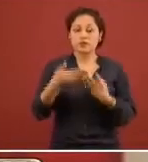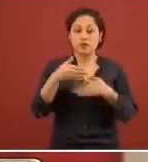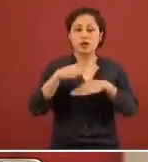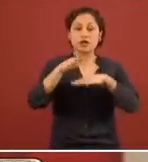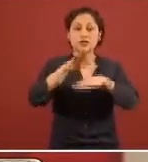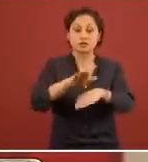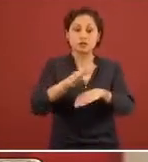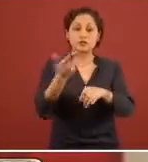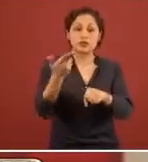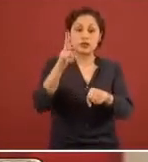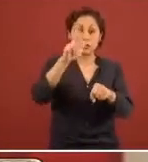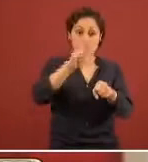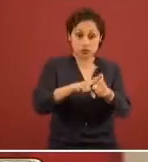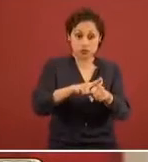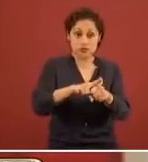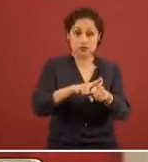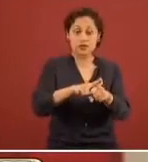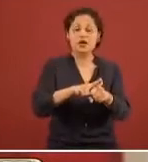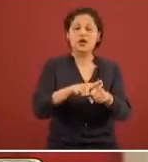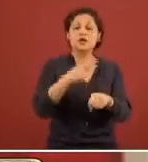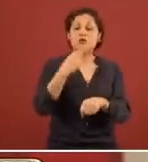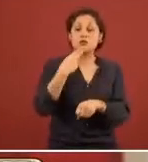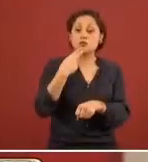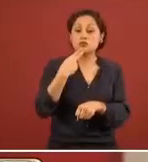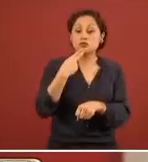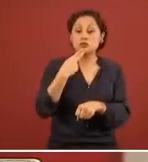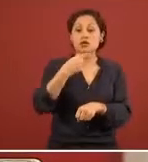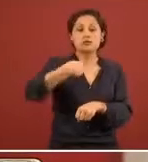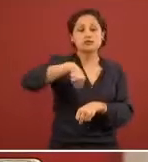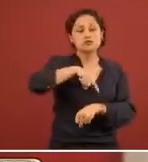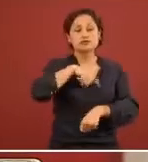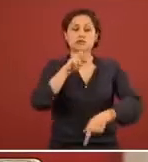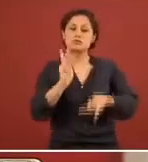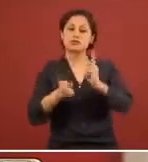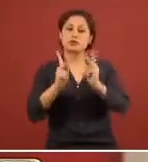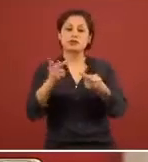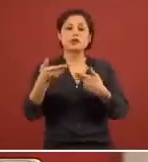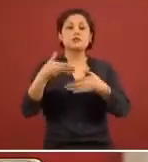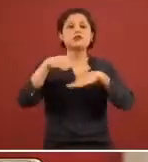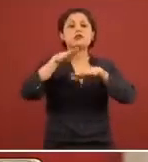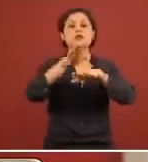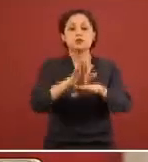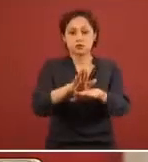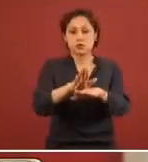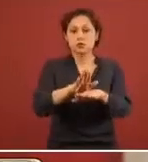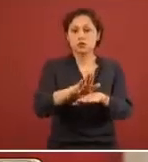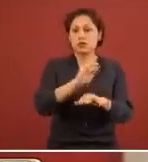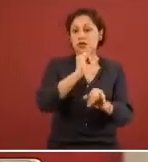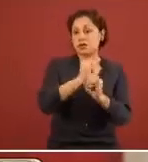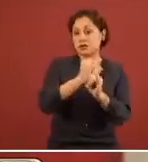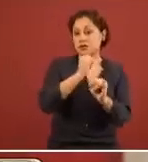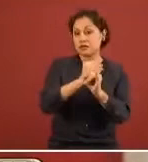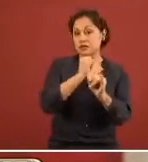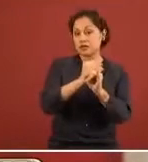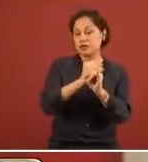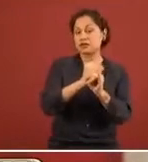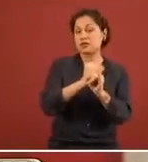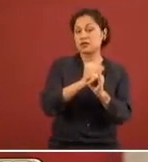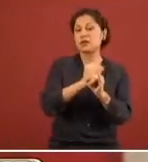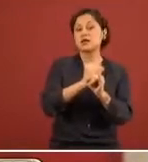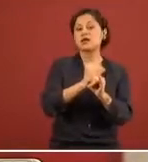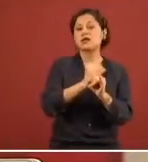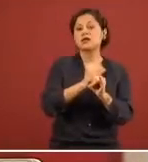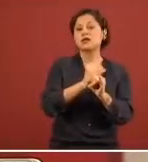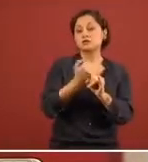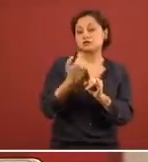utilización hospitalaria, específicamente a lo que nos referimos fue a una plataforma informática que el gobierno federal desarrolló en el curso de los últimos